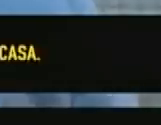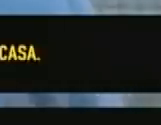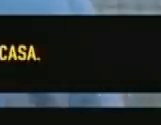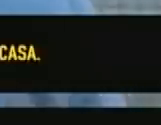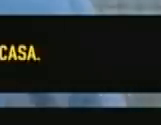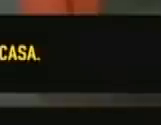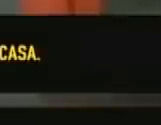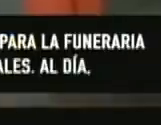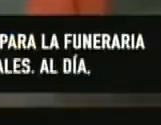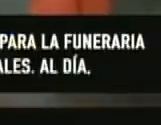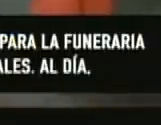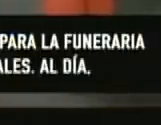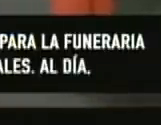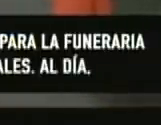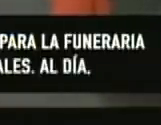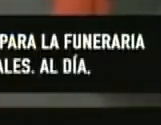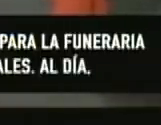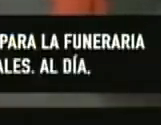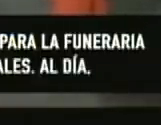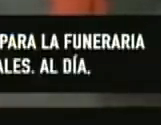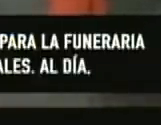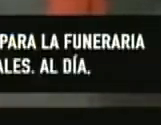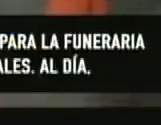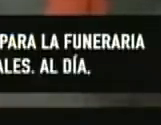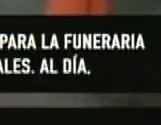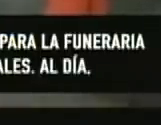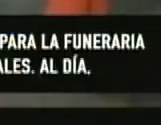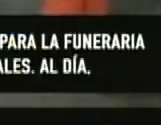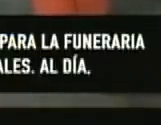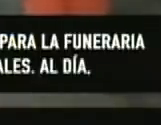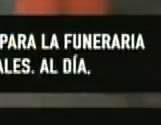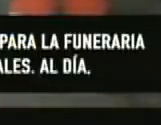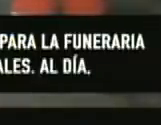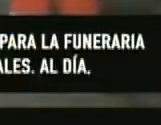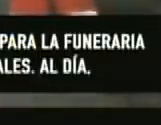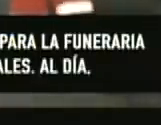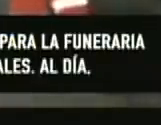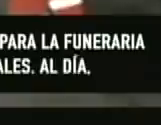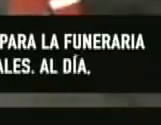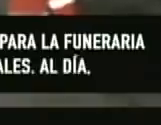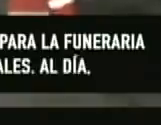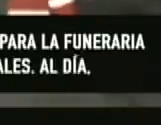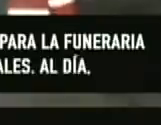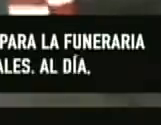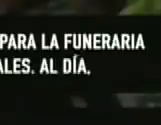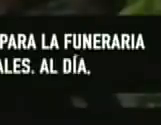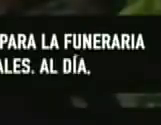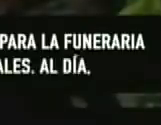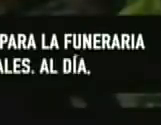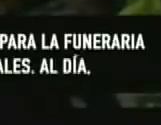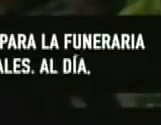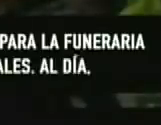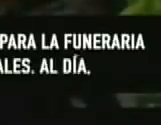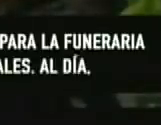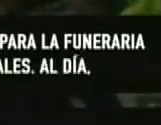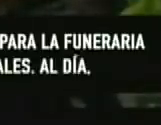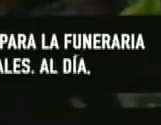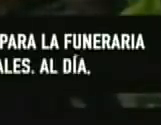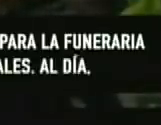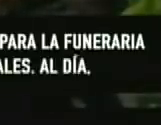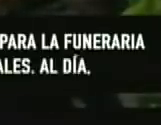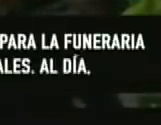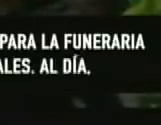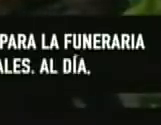poder llevar el sustento a mi casa. Joan Faneite trabaja con una veintena de venezolanos más para la funeraria